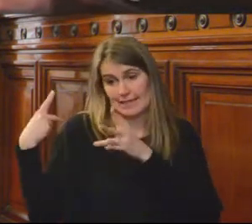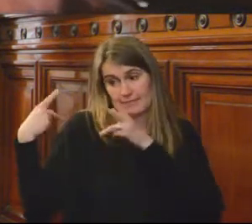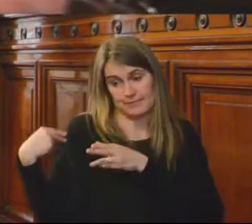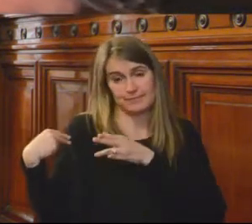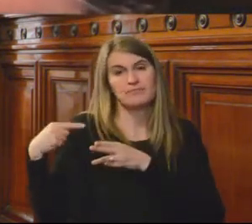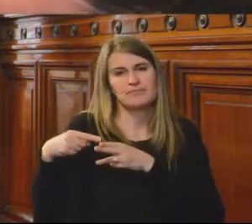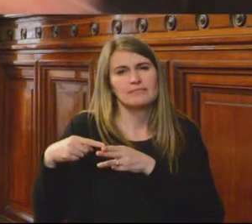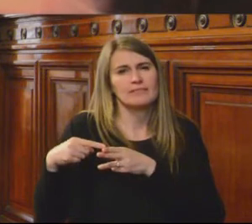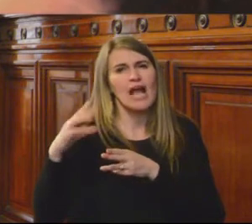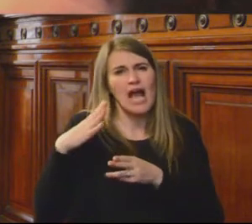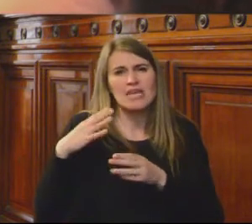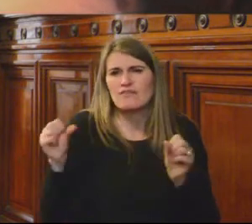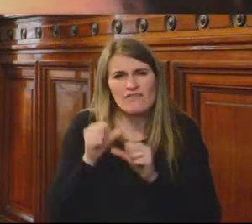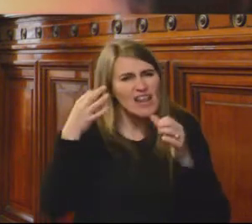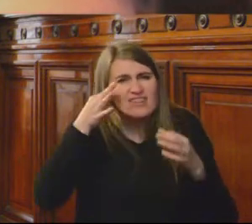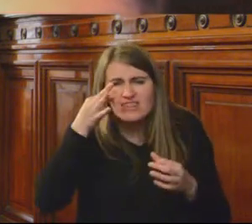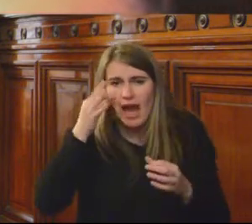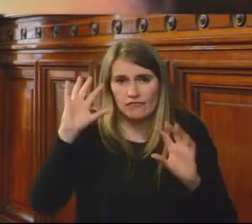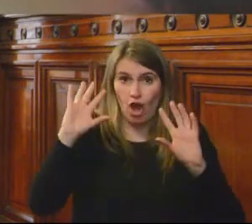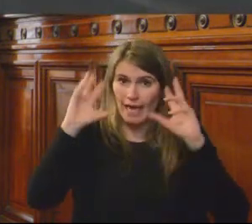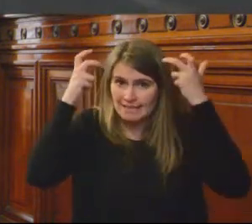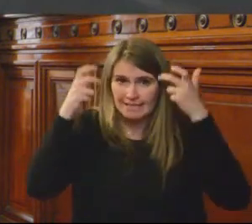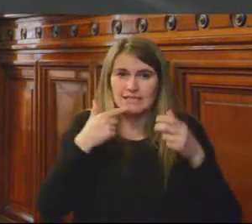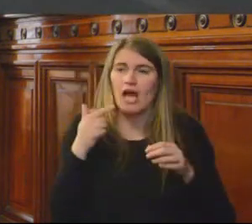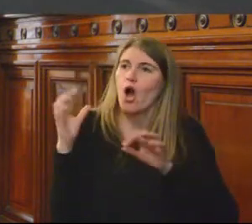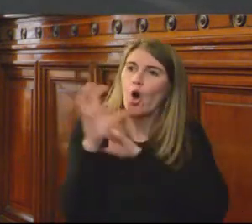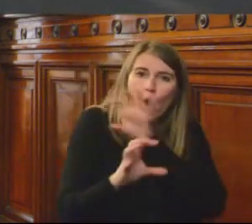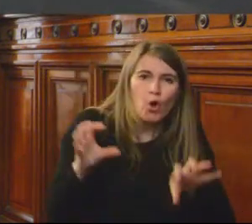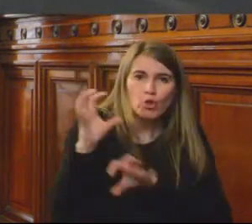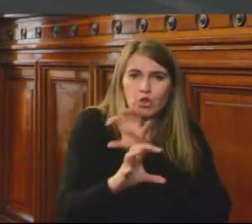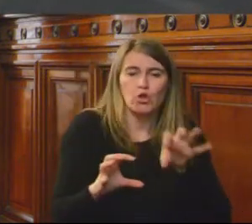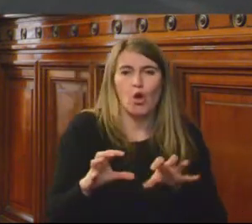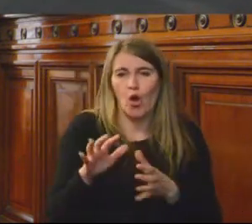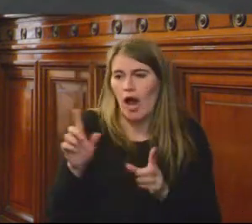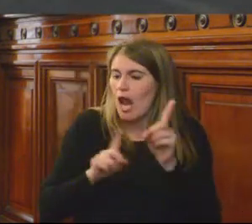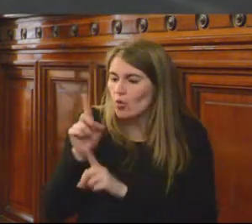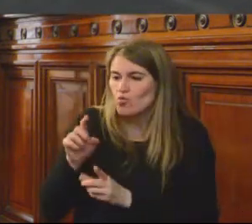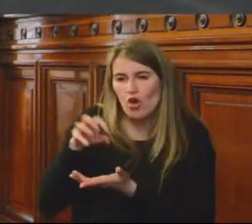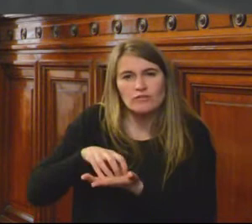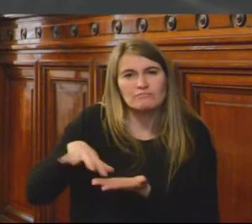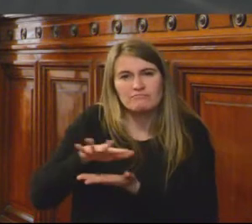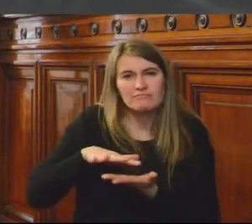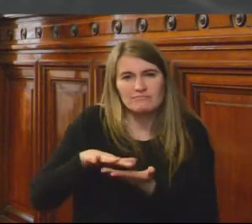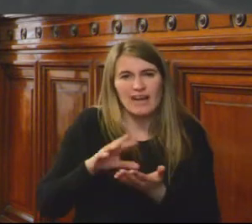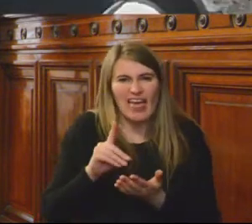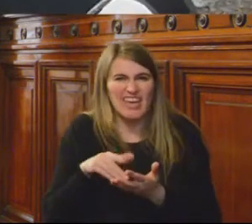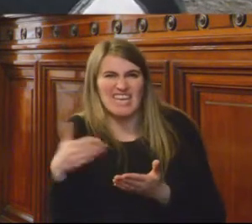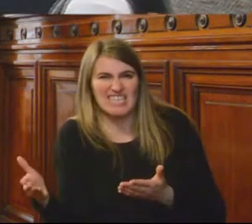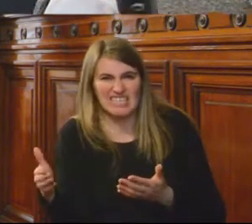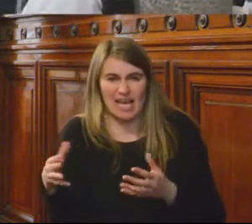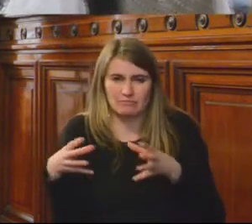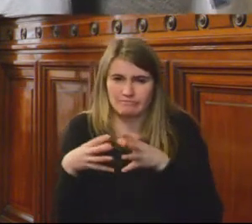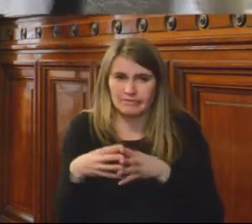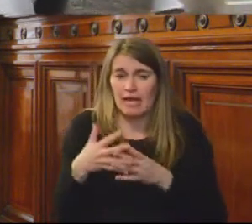configuró en verdaderos actos de violencia y crímenes de odio promovidos por algunos sectores de la ultraderecha venezolana, que dejaron un